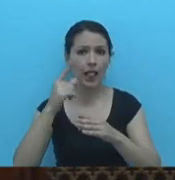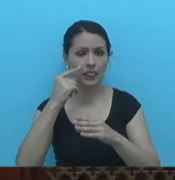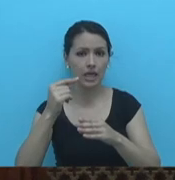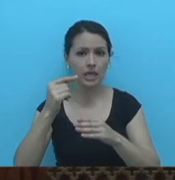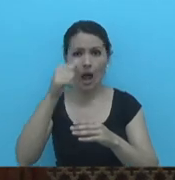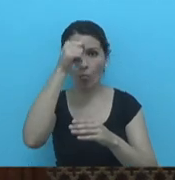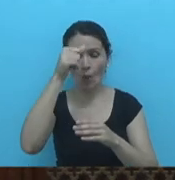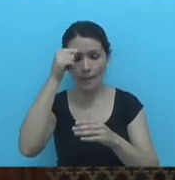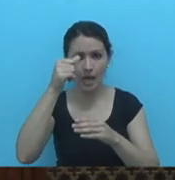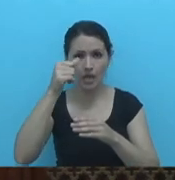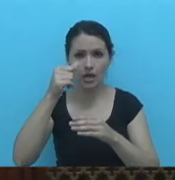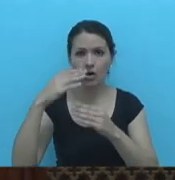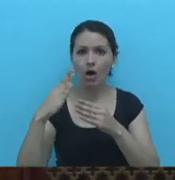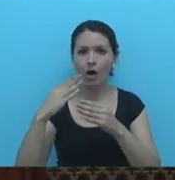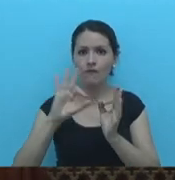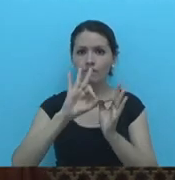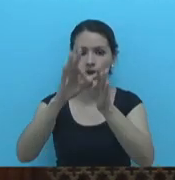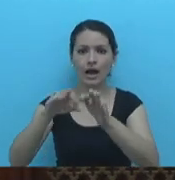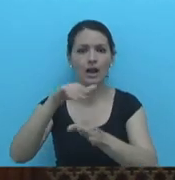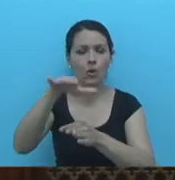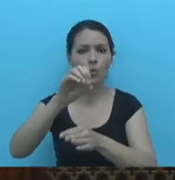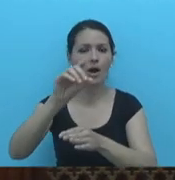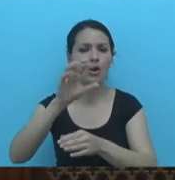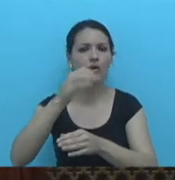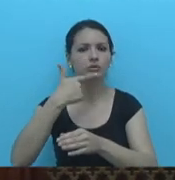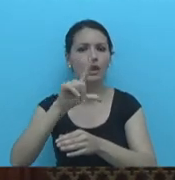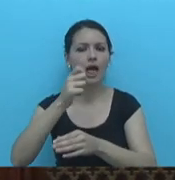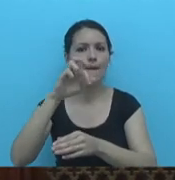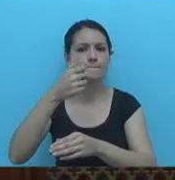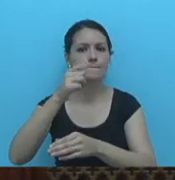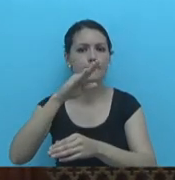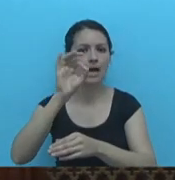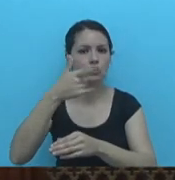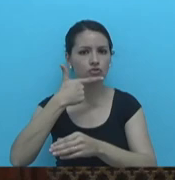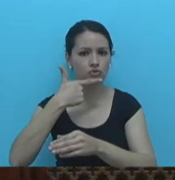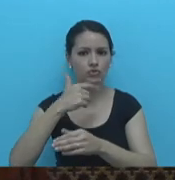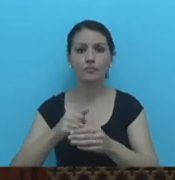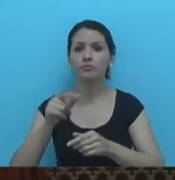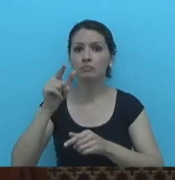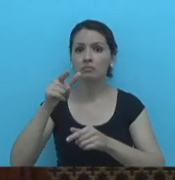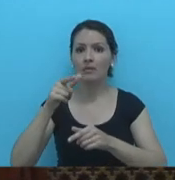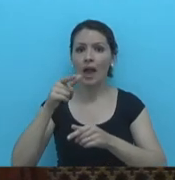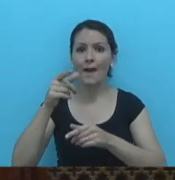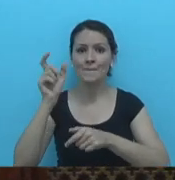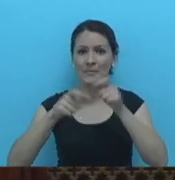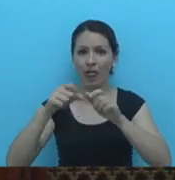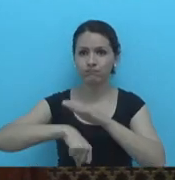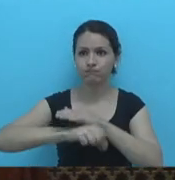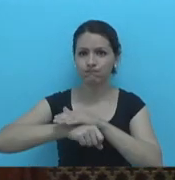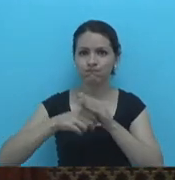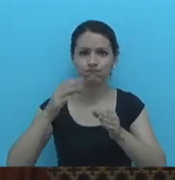los Lapachos. La marcha era perfecta, daba gusto oírla. El domingo los futbolistas realizaron el viaje. De